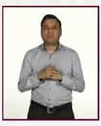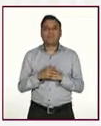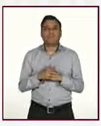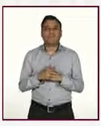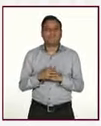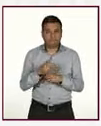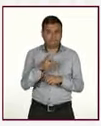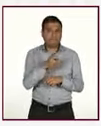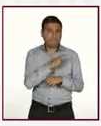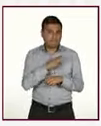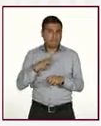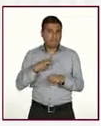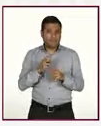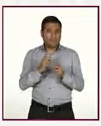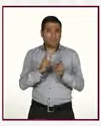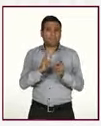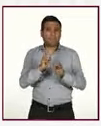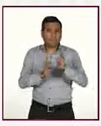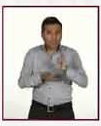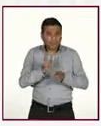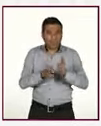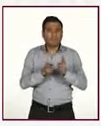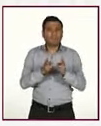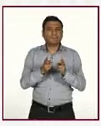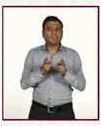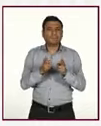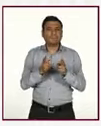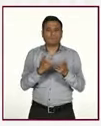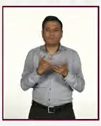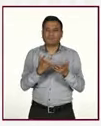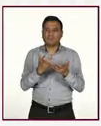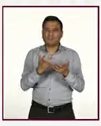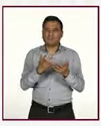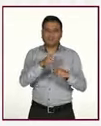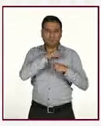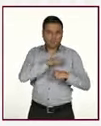que hablar sobre la prevención y la protección del abuso de autoridad y la